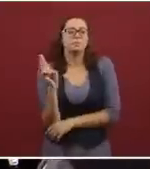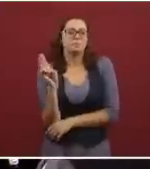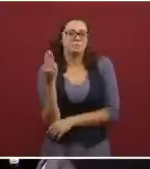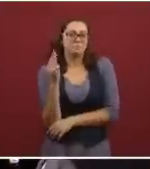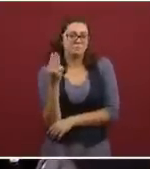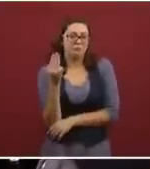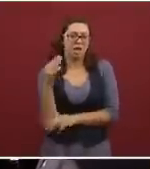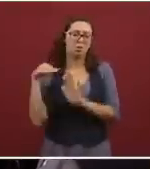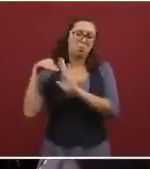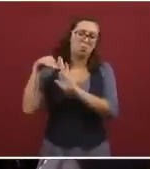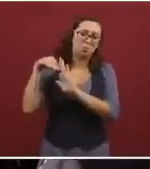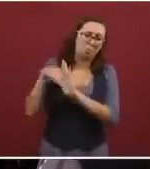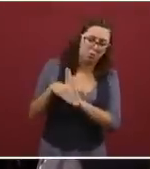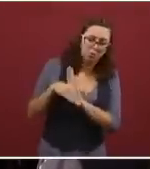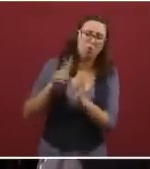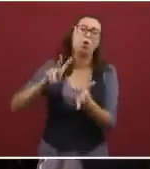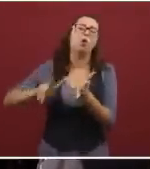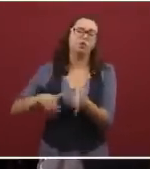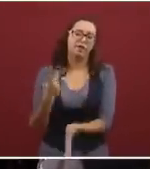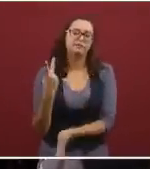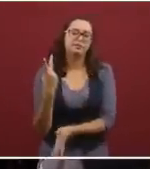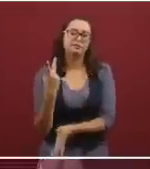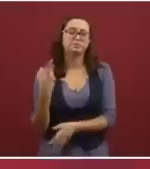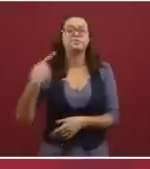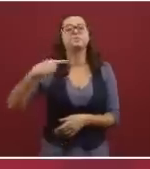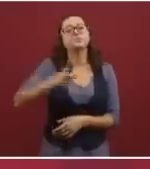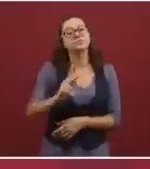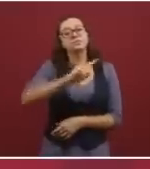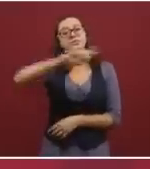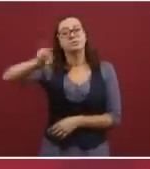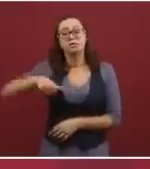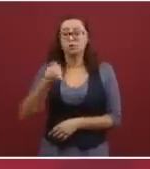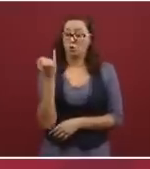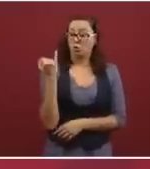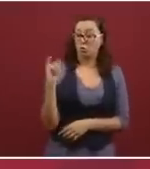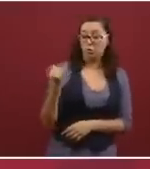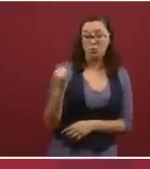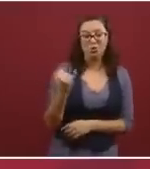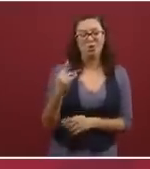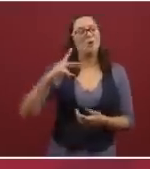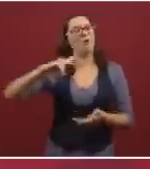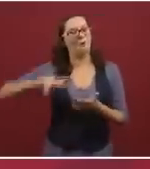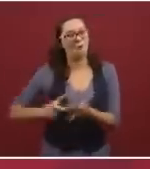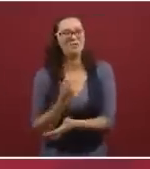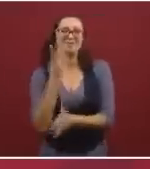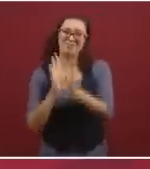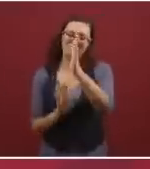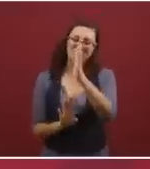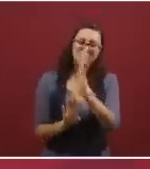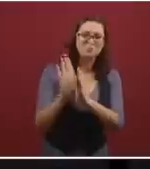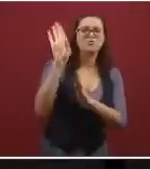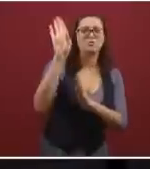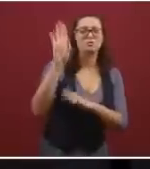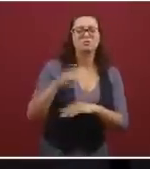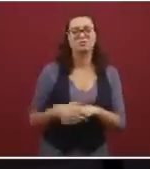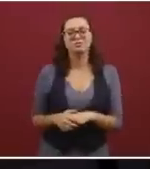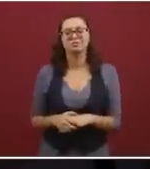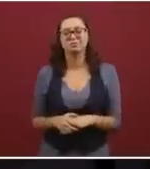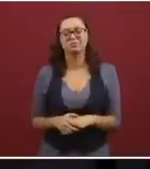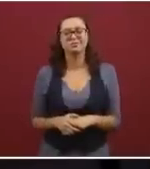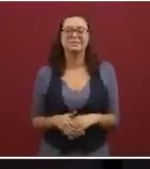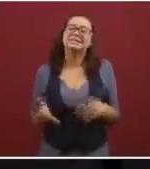¿Pero qué creen? Que ya en junio ya se recuperó. Entonces no